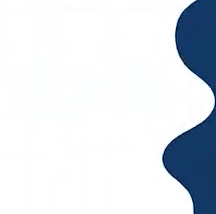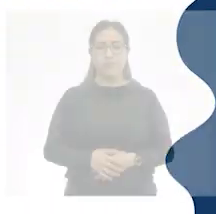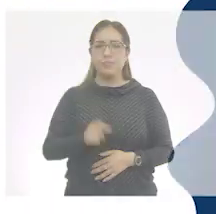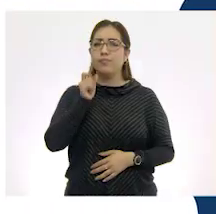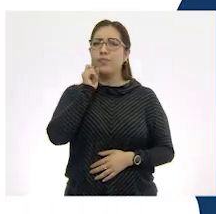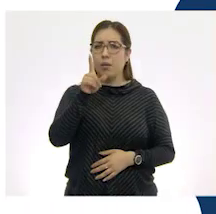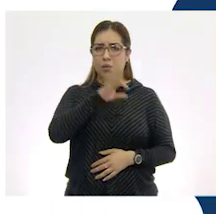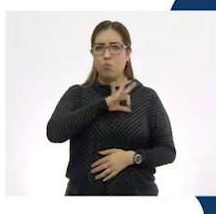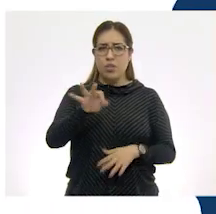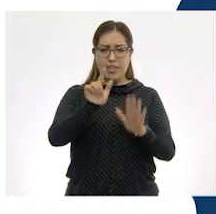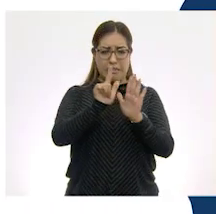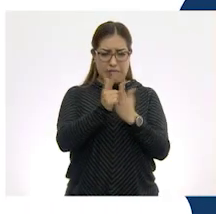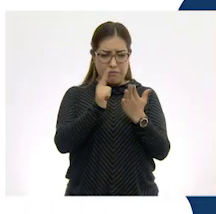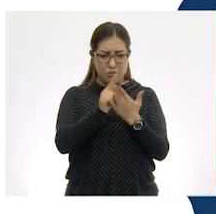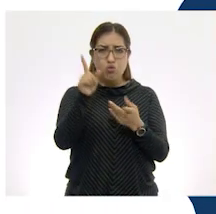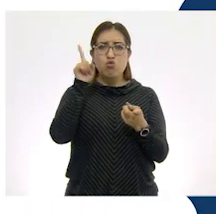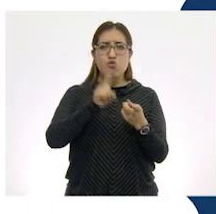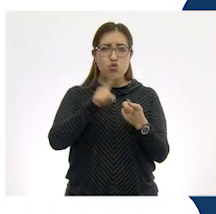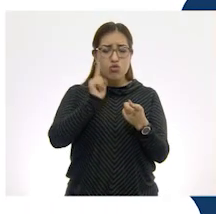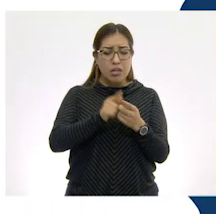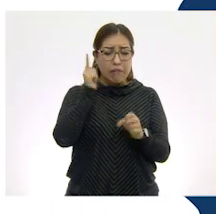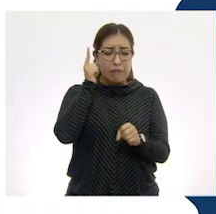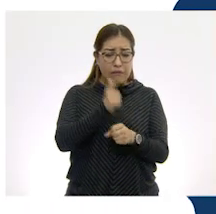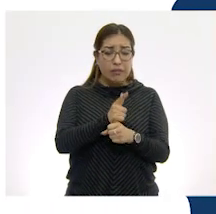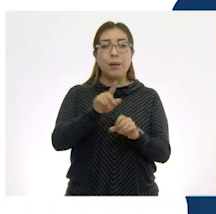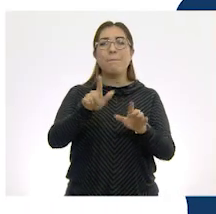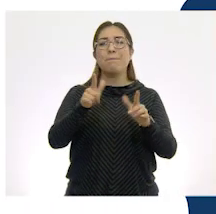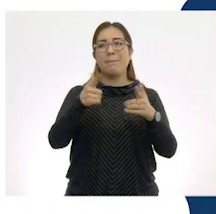También puedes encontrar los libros de texto en la página